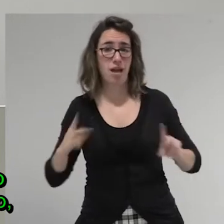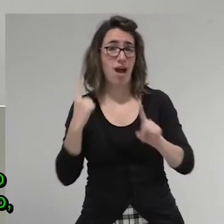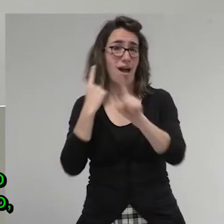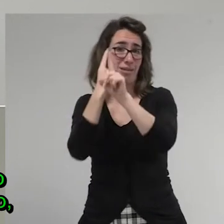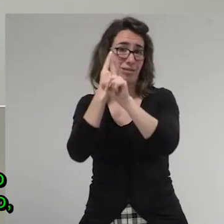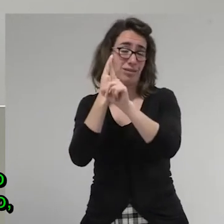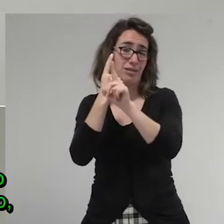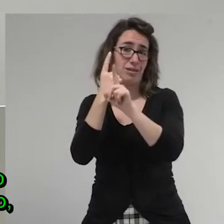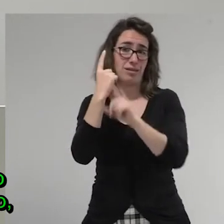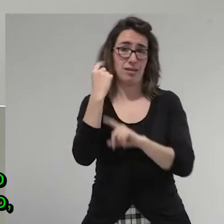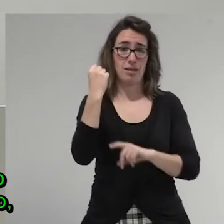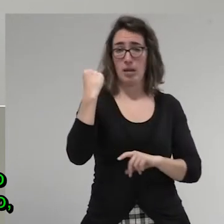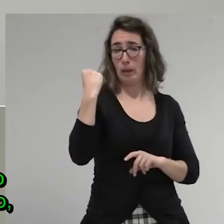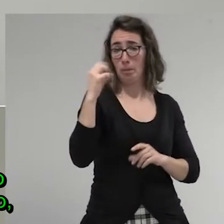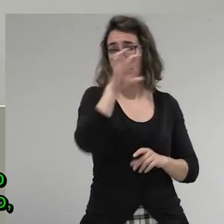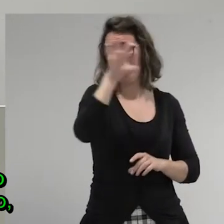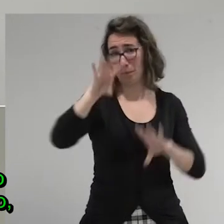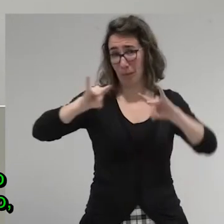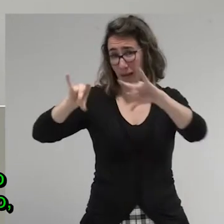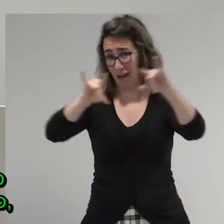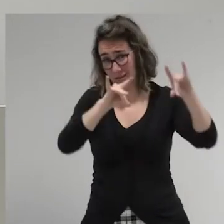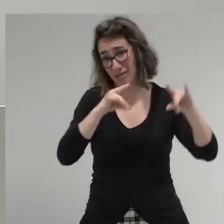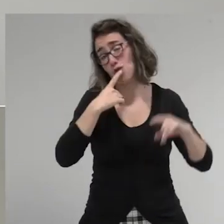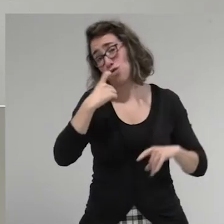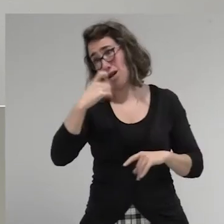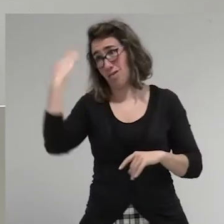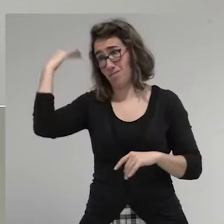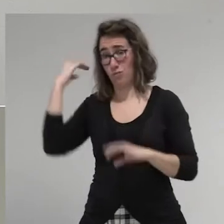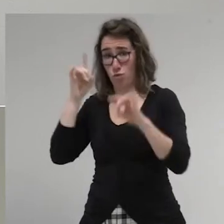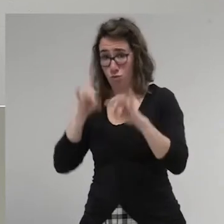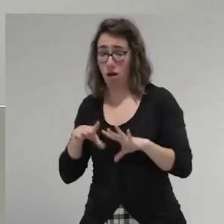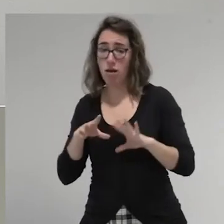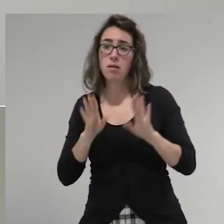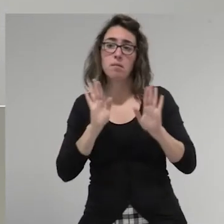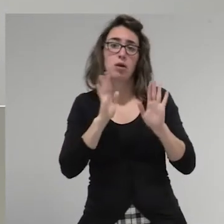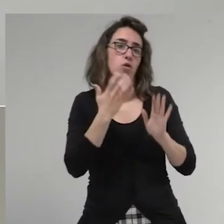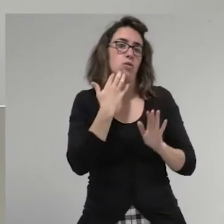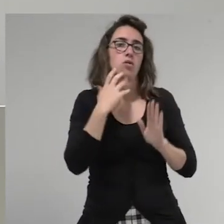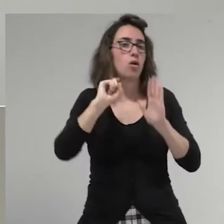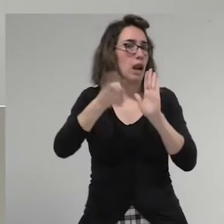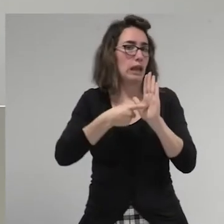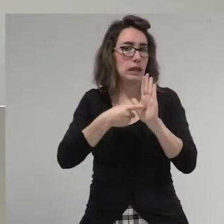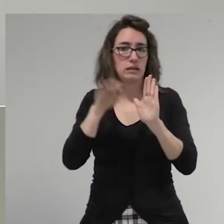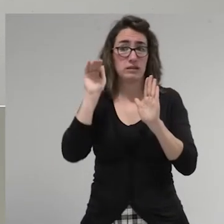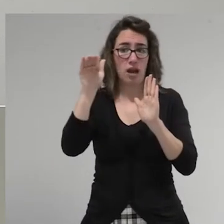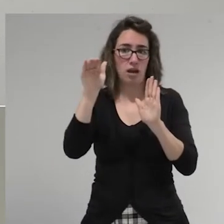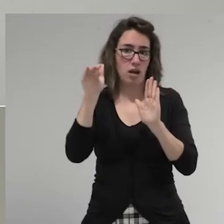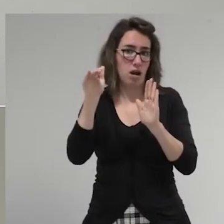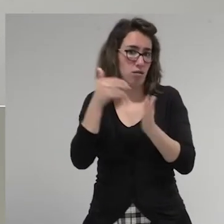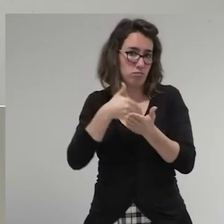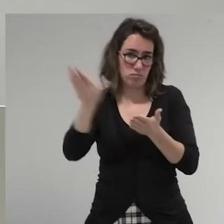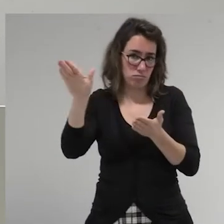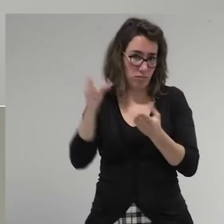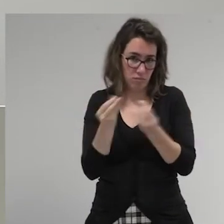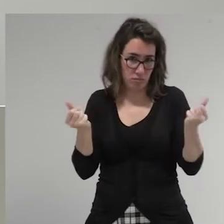concreto y cosas que podamos tener al abasto, la ley de extranjería se tiene que ir. Las políticas